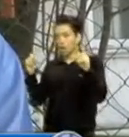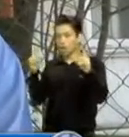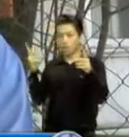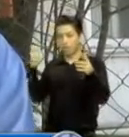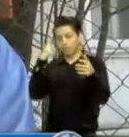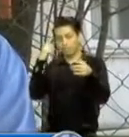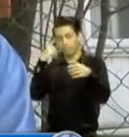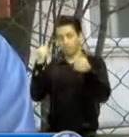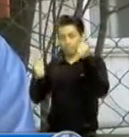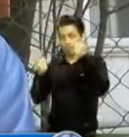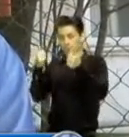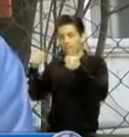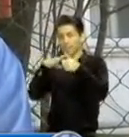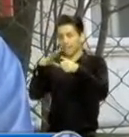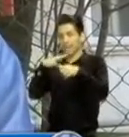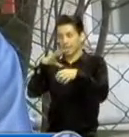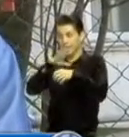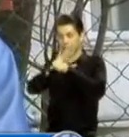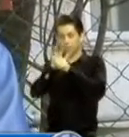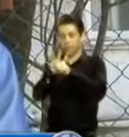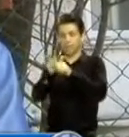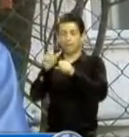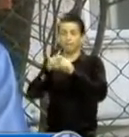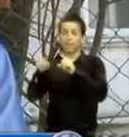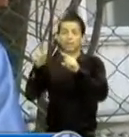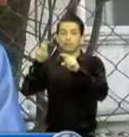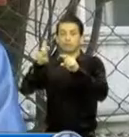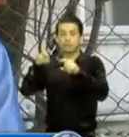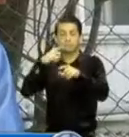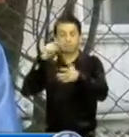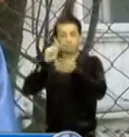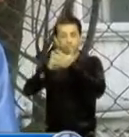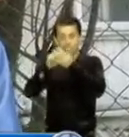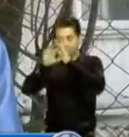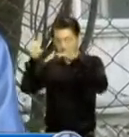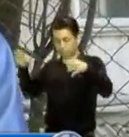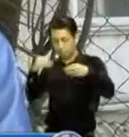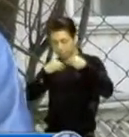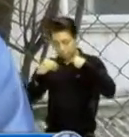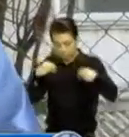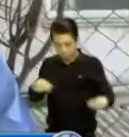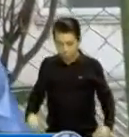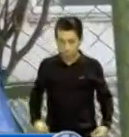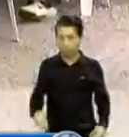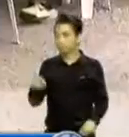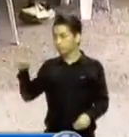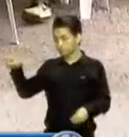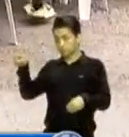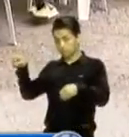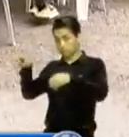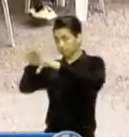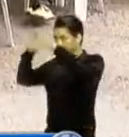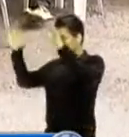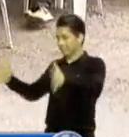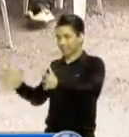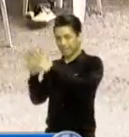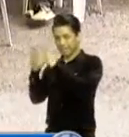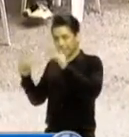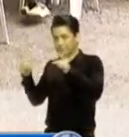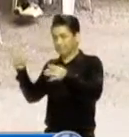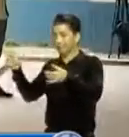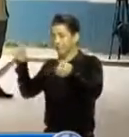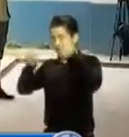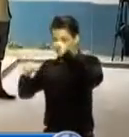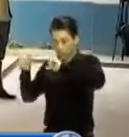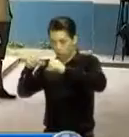COVID, pero necesitamos evaluarlo. Entonces, digamos, llega a esta área, se le examina, ausculta, laboratorio, rayos